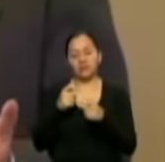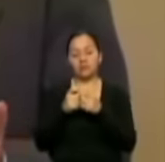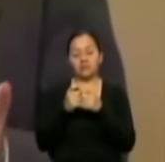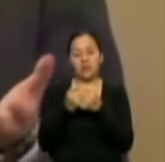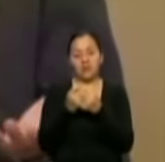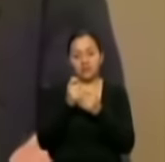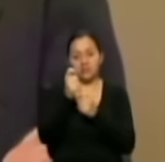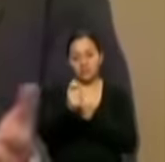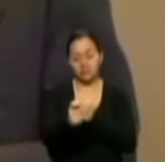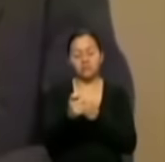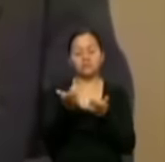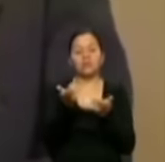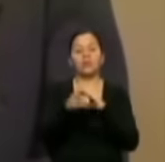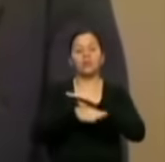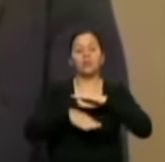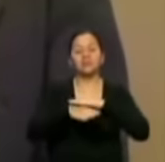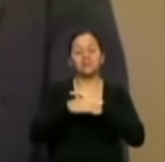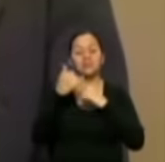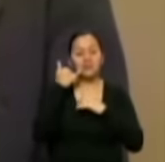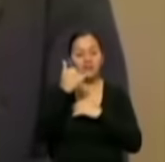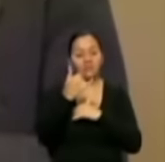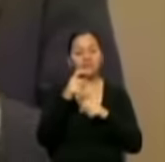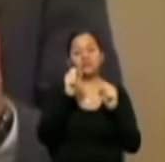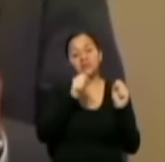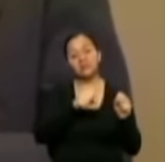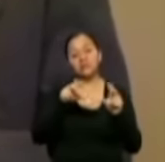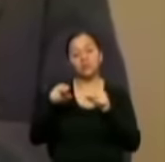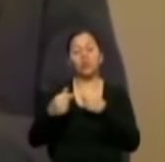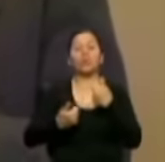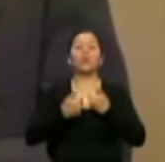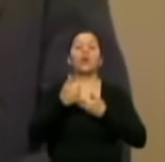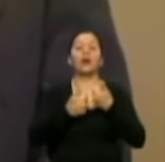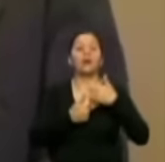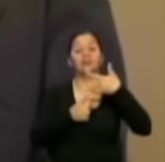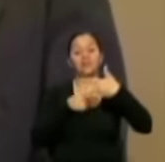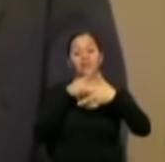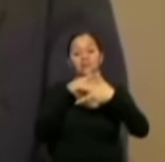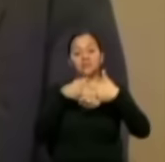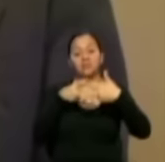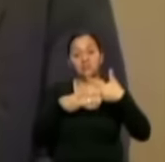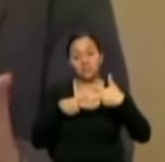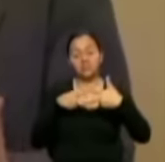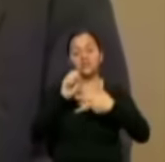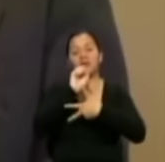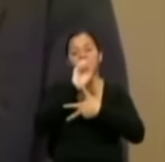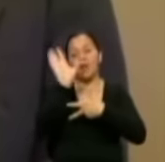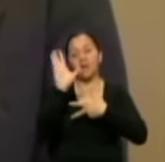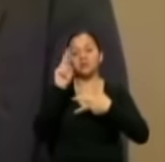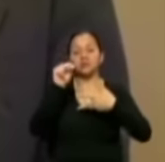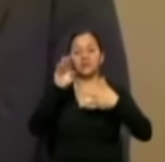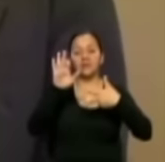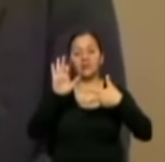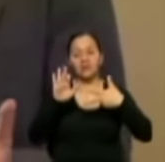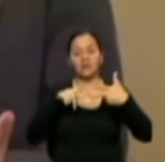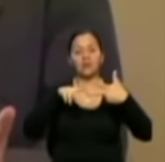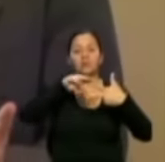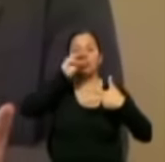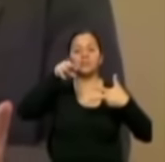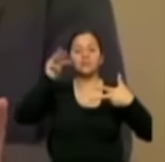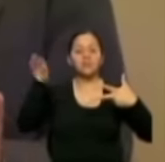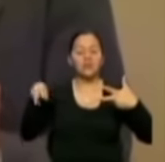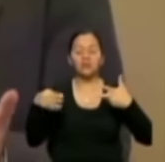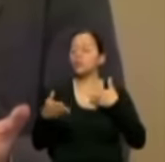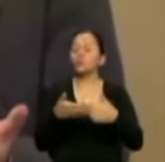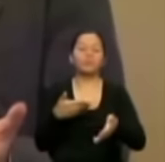no, o un teléfono básico, independientemente de con cuál de las tres operadoras de telefonía tengan su línea telefónica, e independientemente